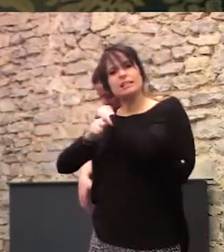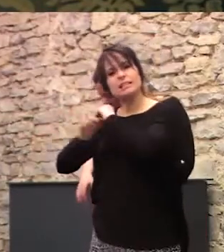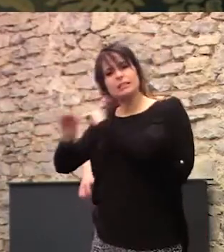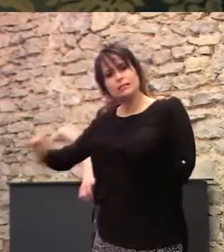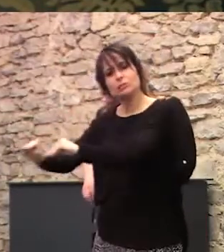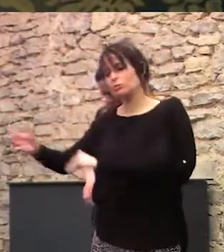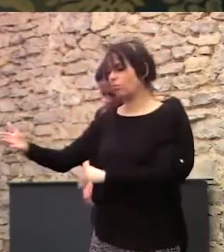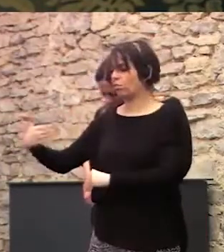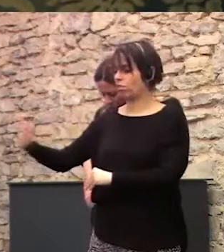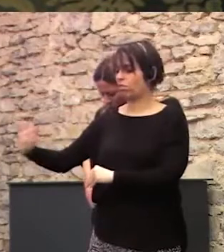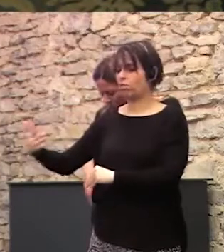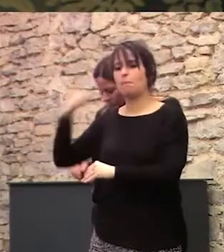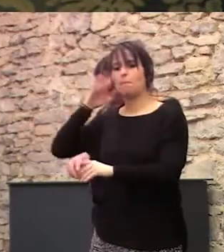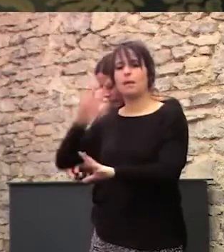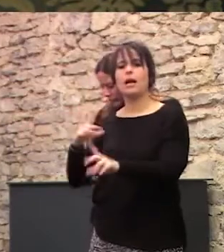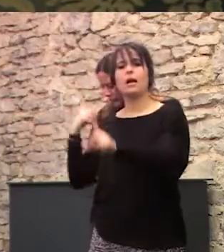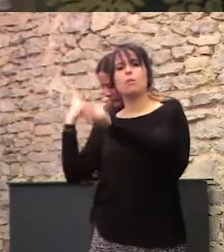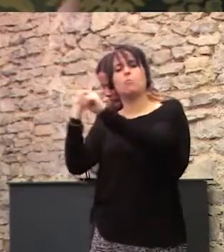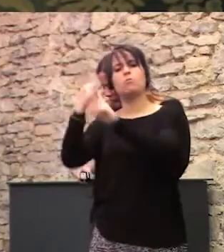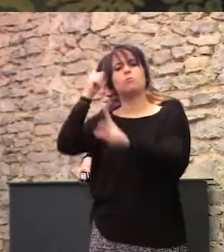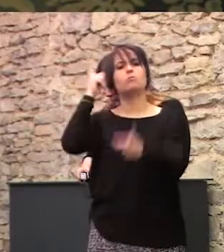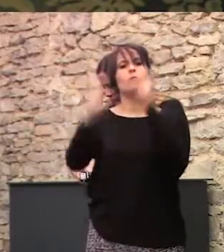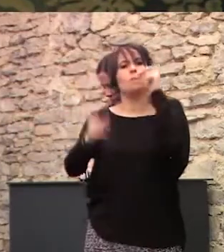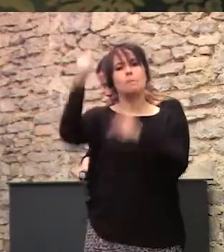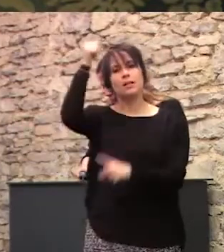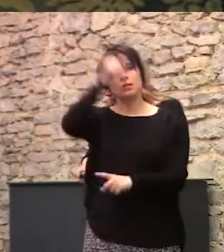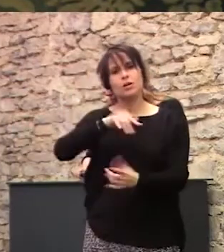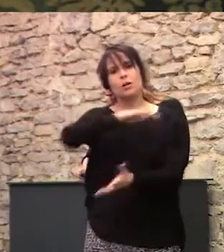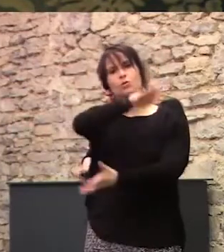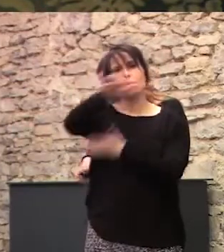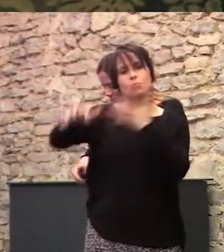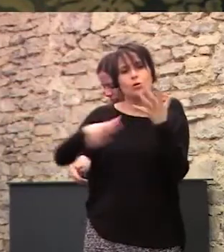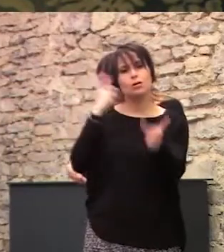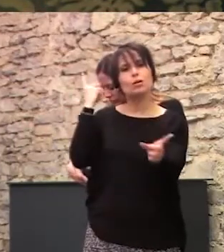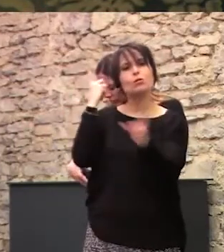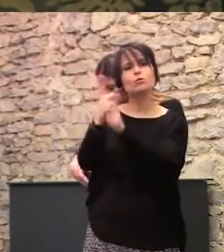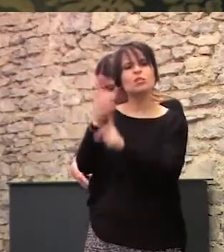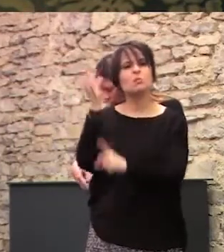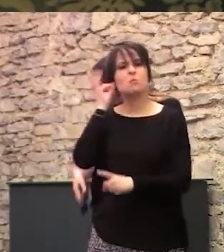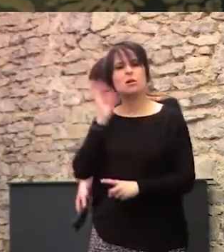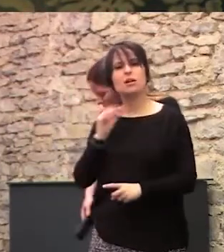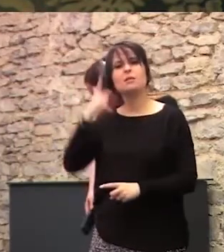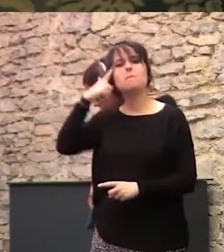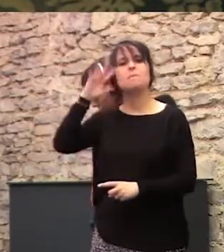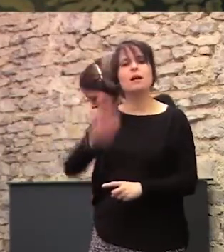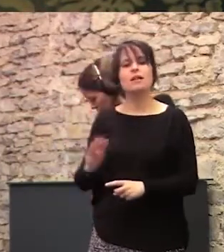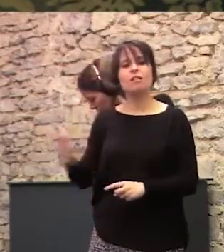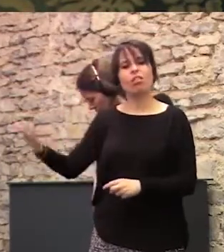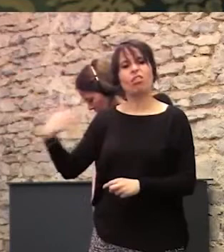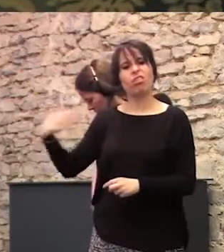llevando a cabo para confrontar el patriarcado, toda la violencia contra las mujeres, como que no son tan